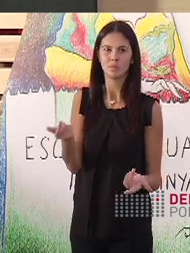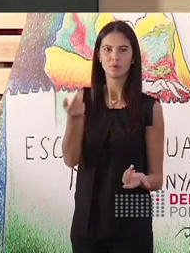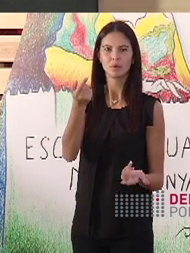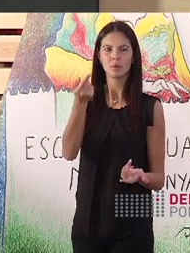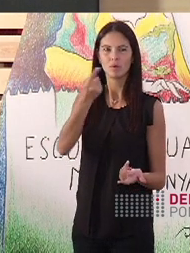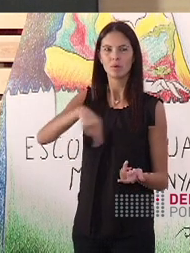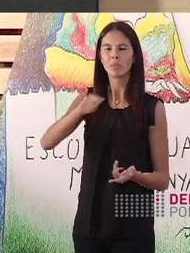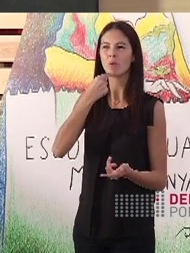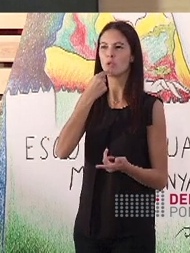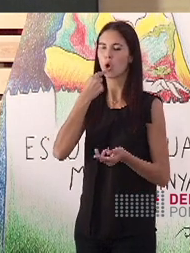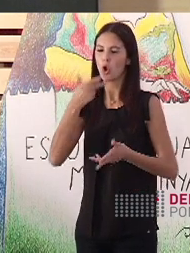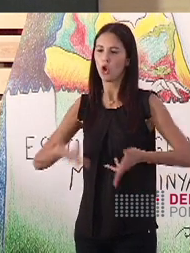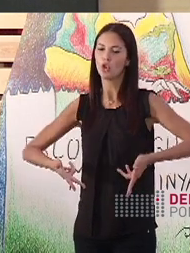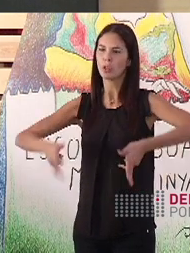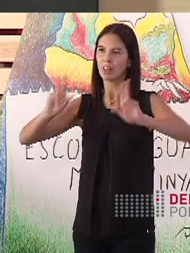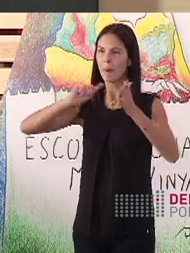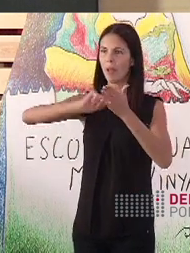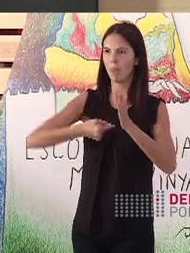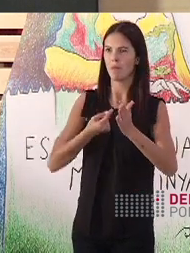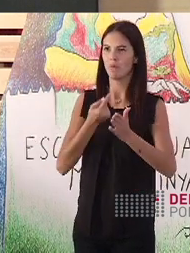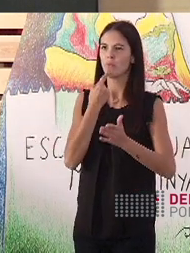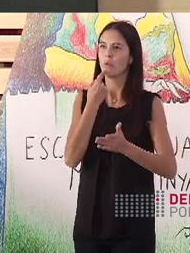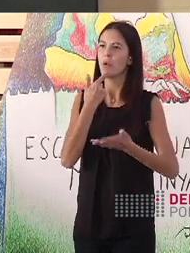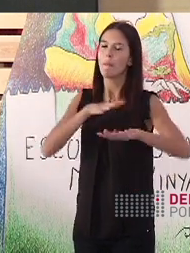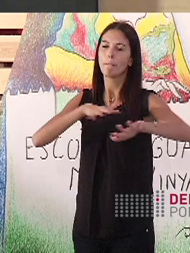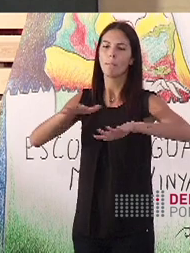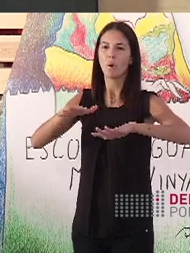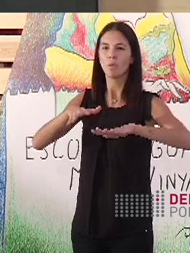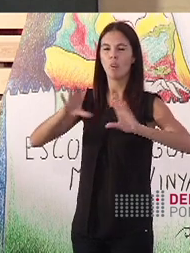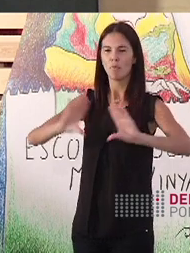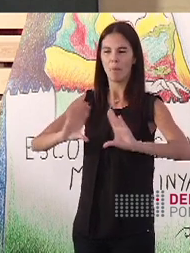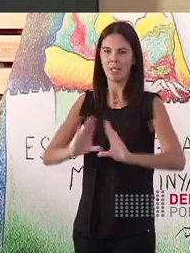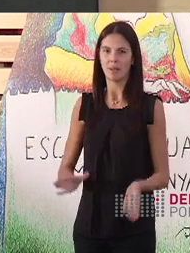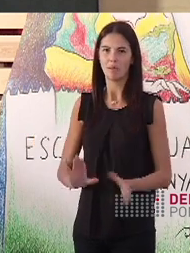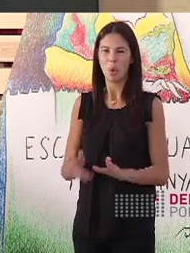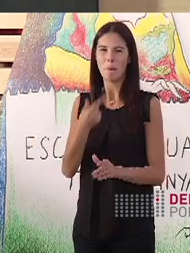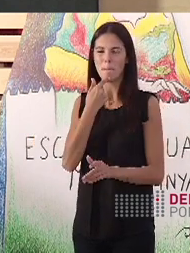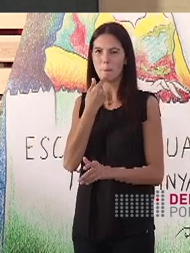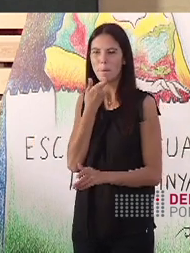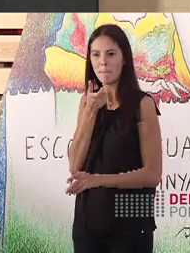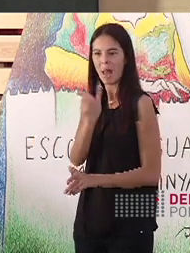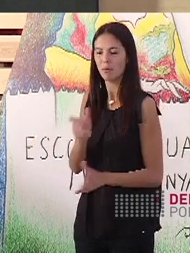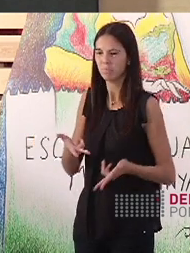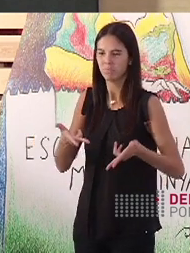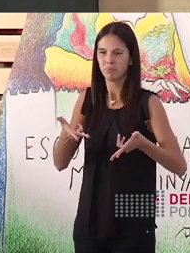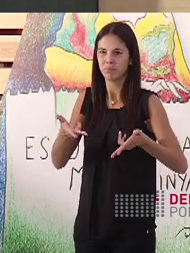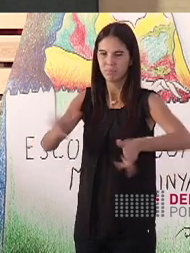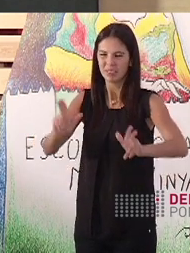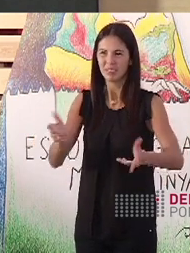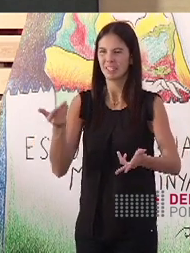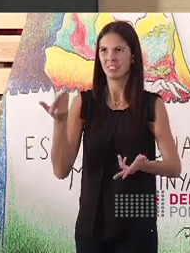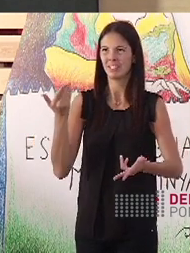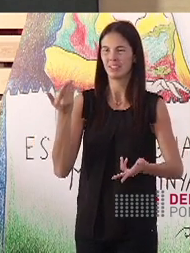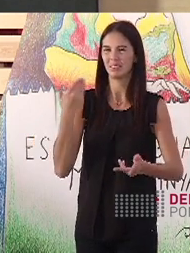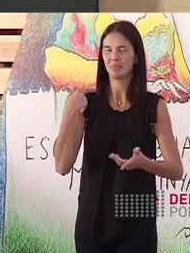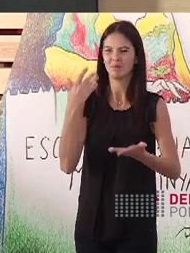Hemos hablado de consentimiento siempre desde el movimiento feminista, pero nosotras creemos que ya tenemos que dejar de utilizar esa palabra, porque esa palabra se nos ha quedado muy corta. Ya lo